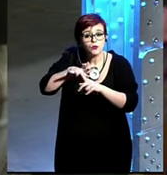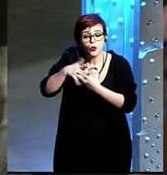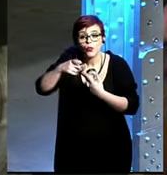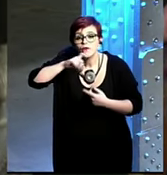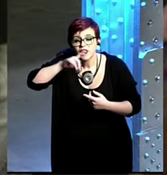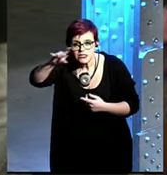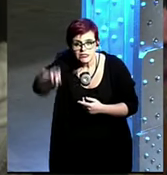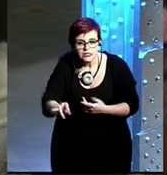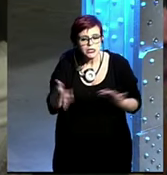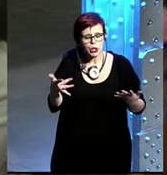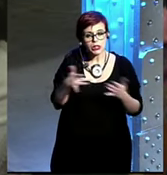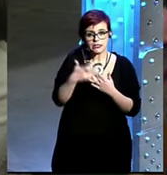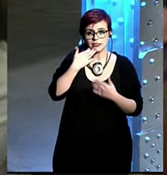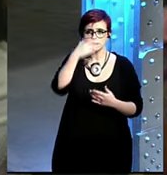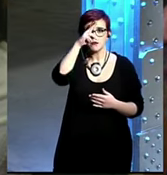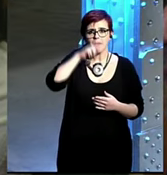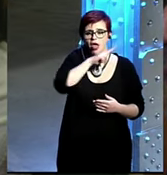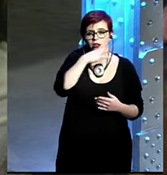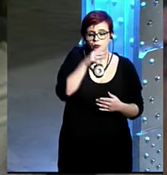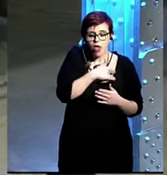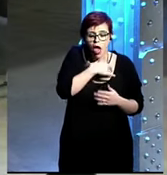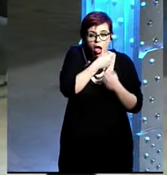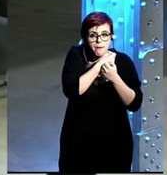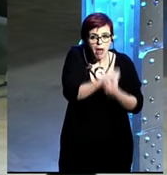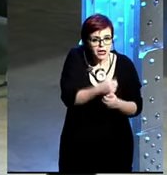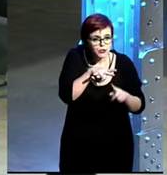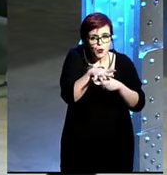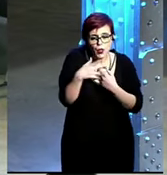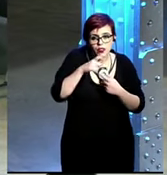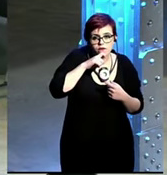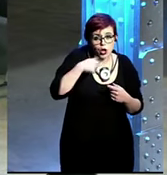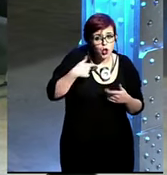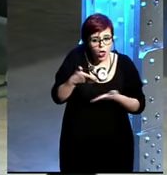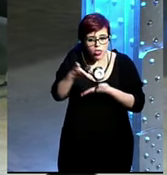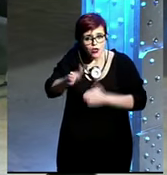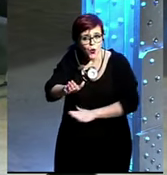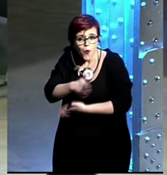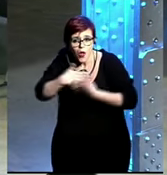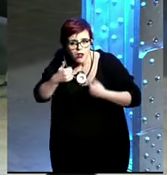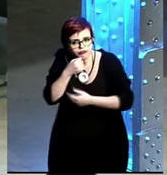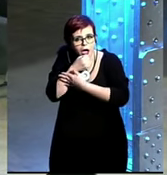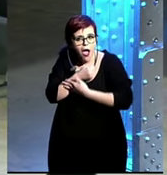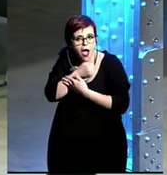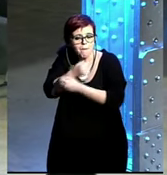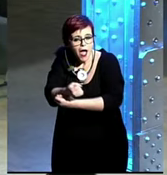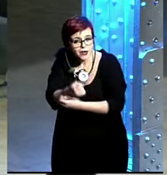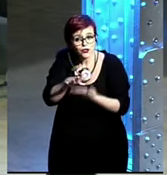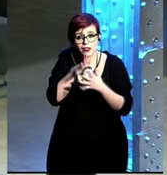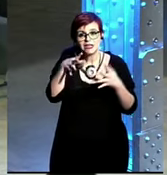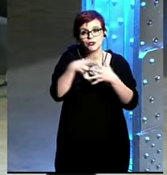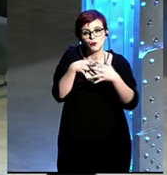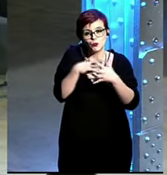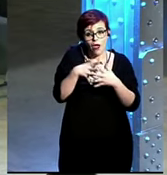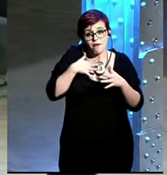difíciles. Entonces, si eso es así, yo creo que voy a ser capaz de amar al hijo que tenga. La estructura de mi familia es de muchas